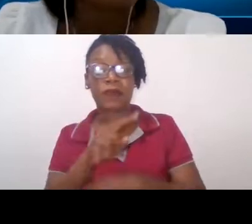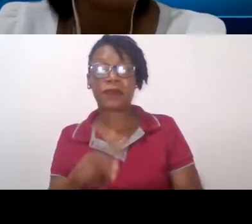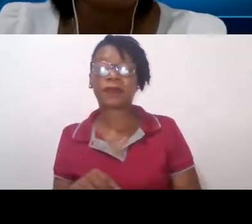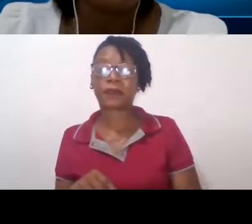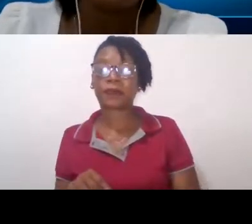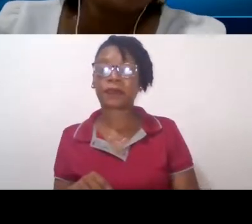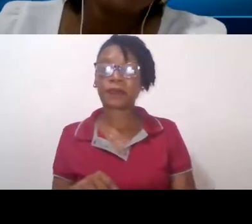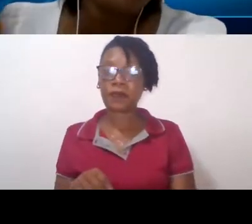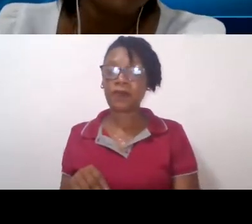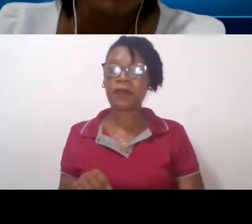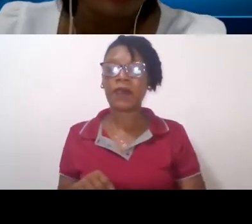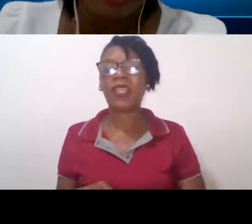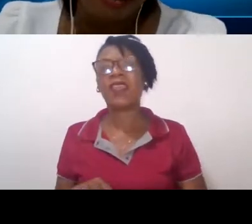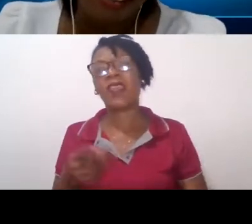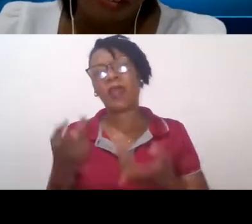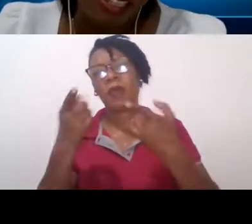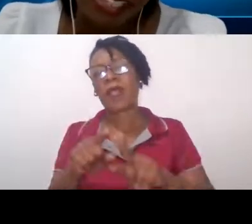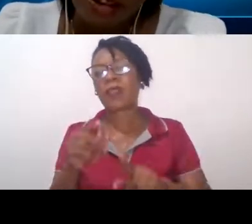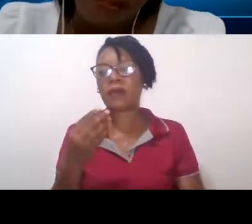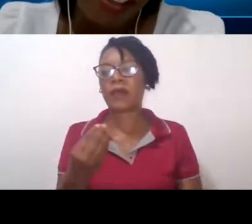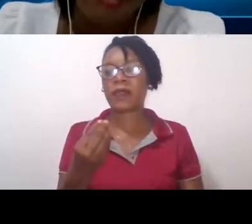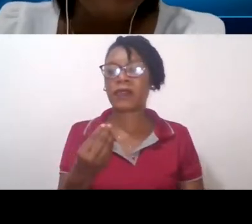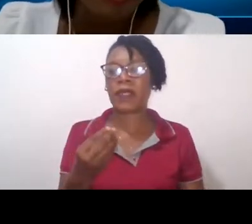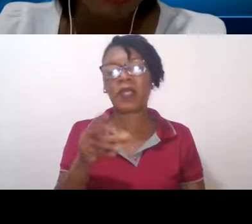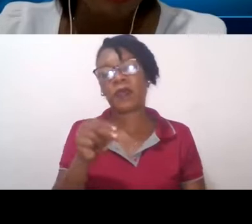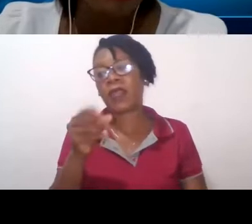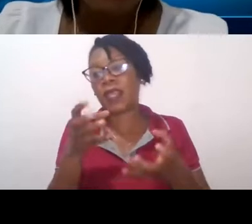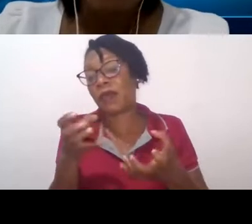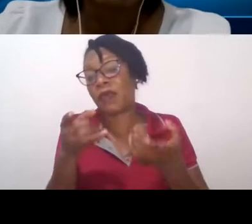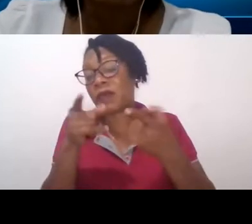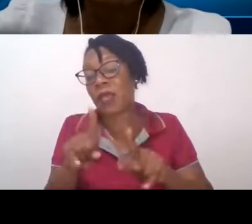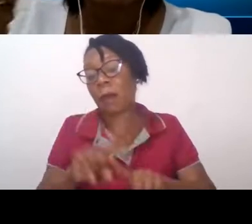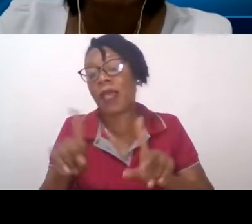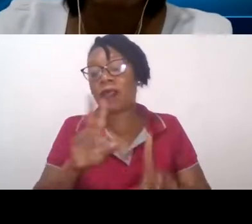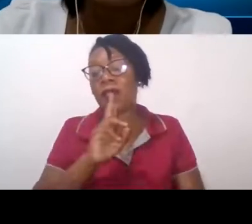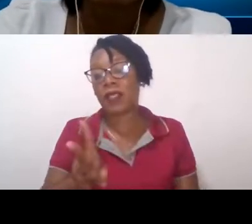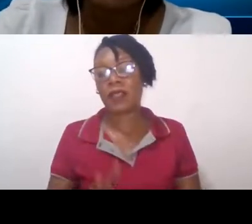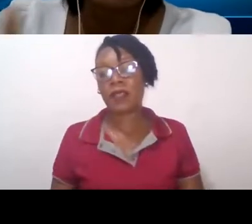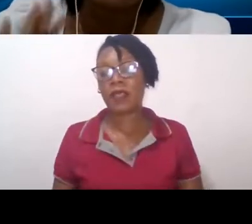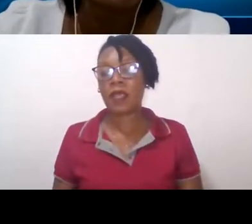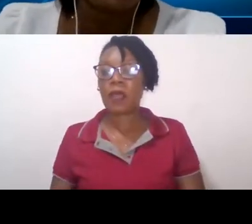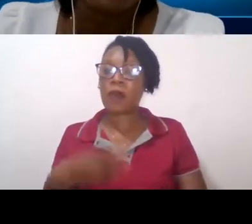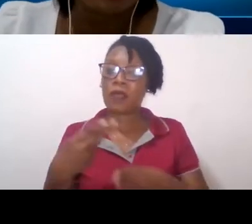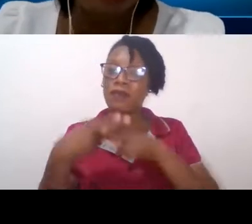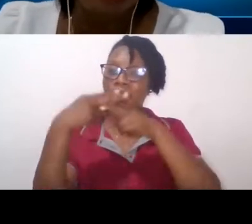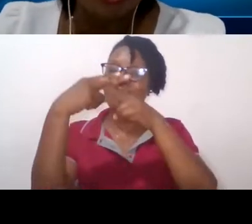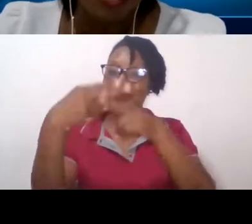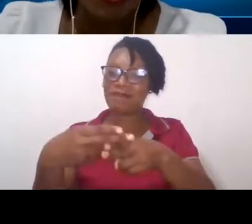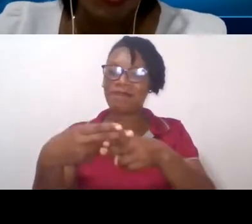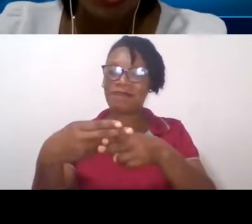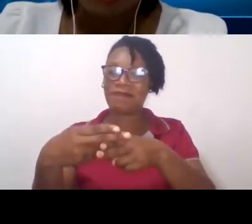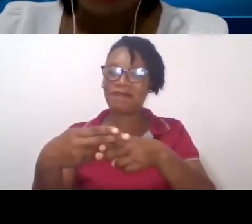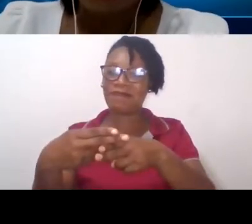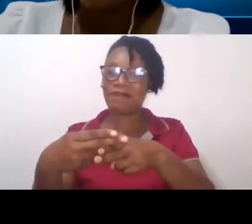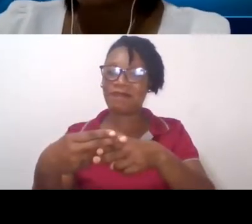y es triste. No quisiéramos que aconteciera, pero es la realidad. Cuando utilizan nombres para ellos que no son los que nosotros les